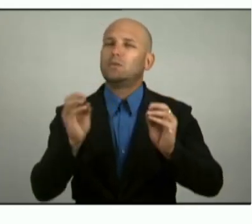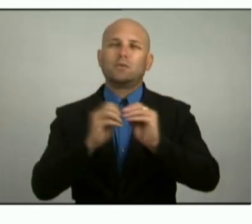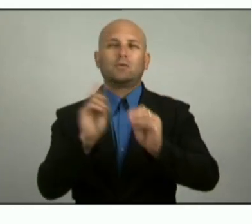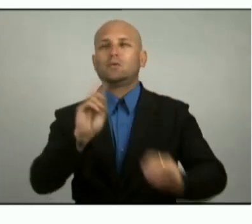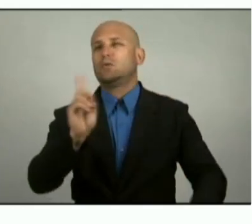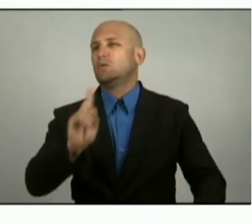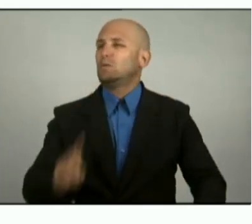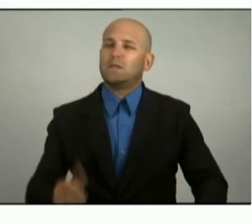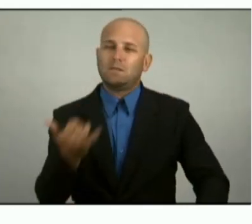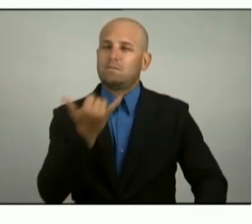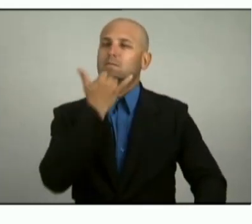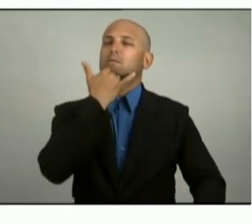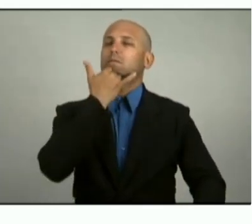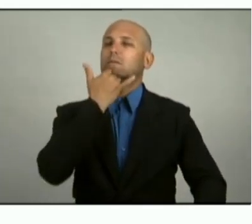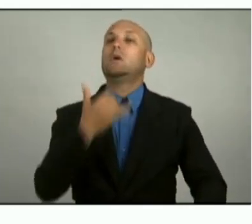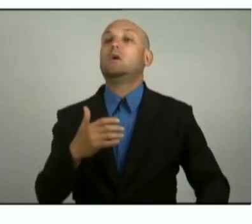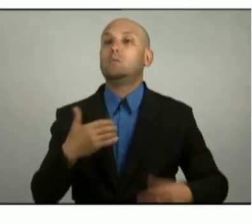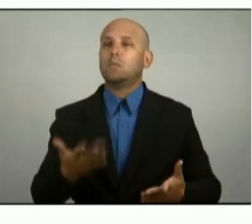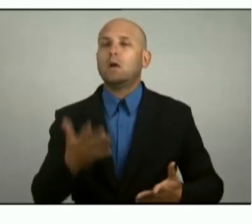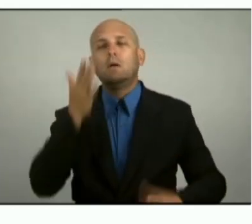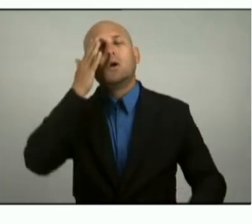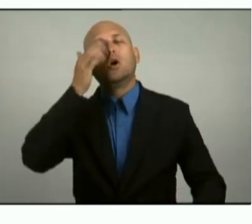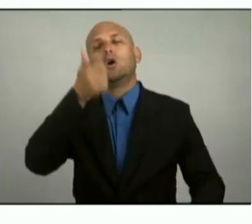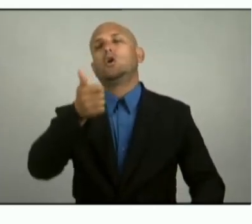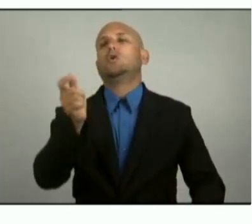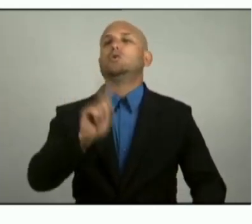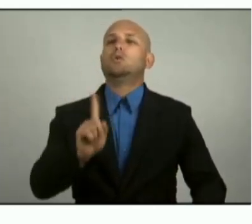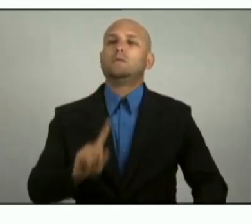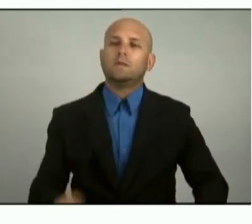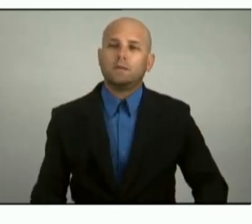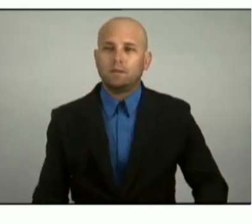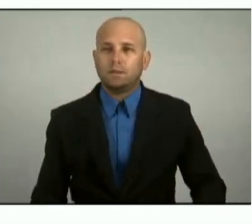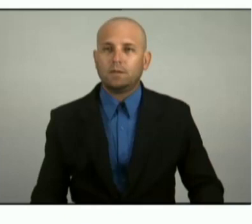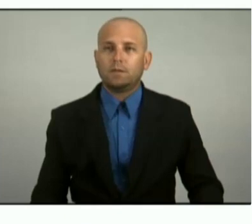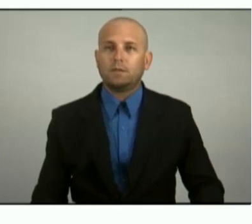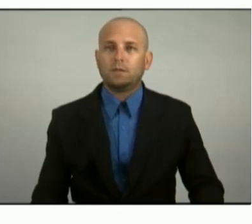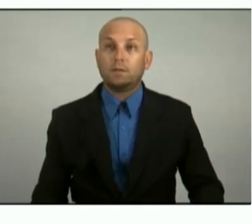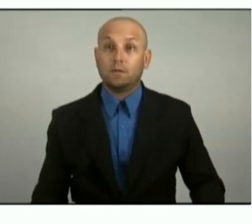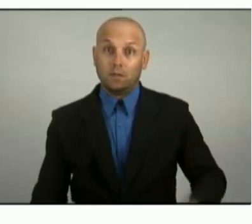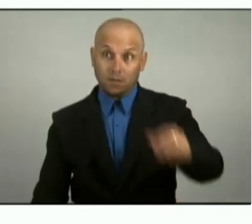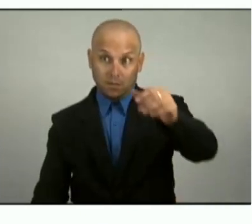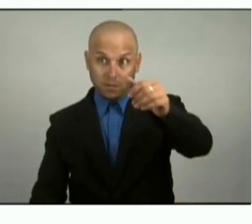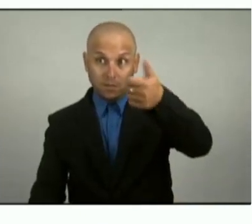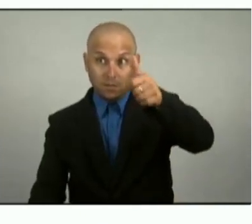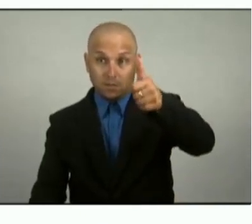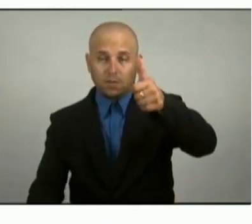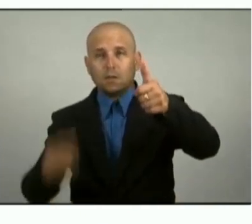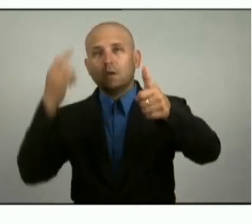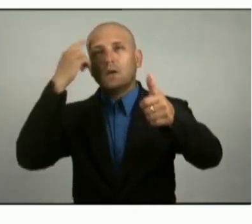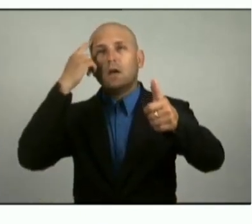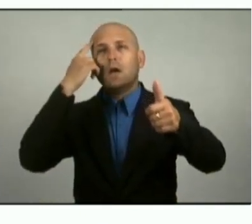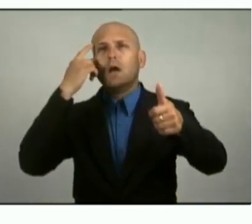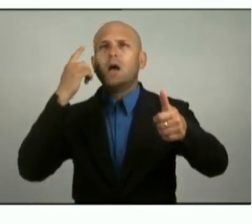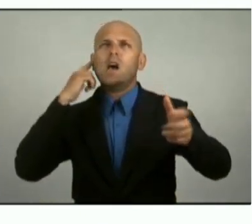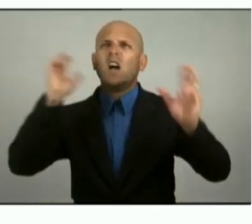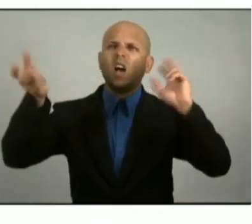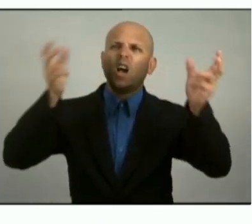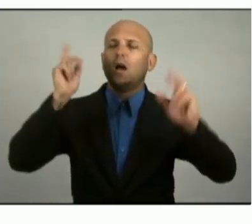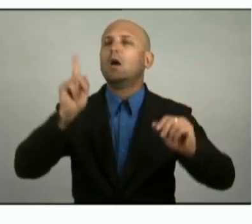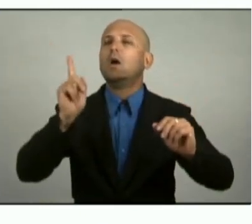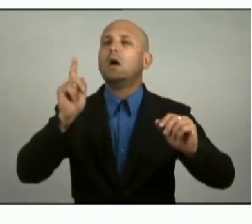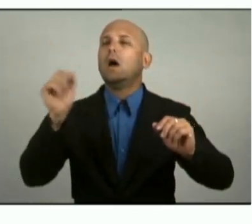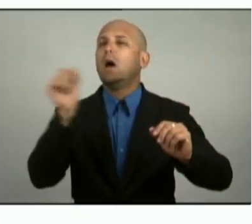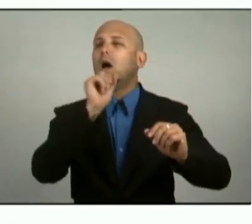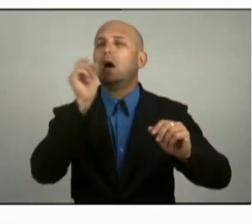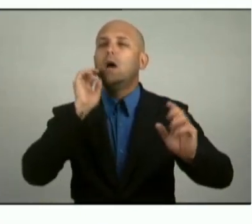lo cual podría complicar el proceso de ar el sueño décimo usa sonidos relajantes